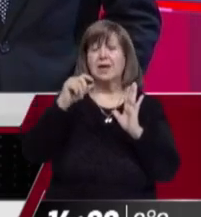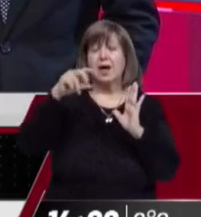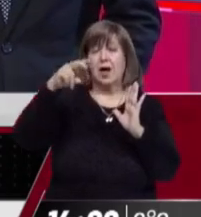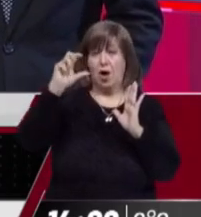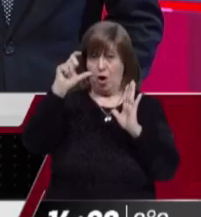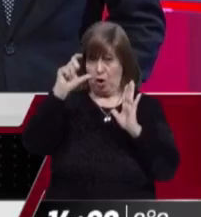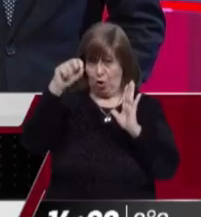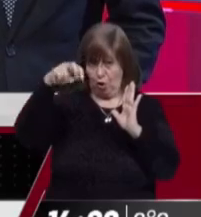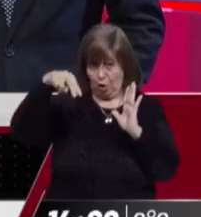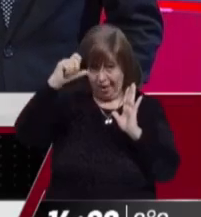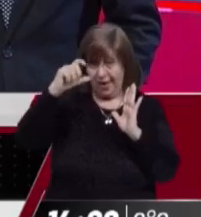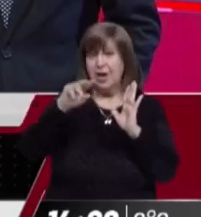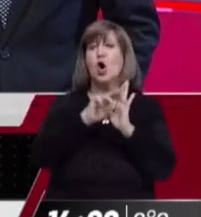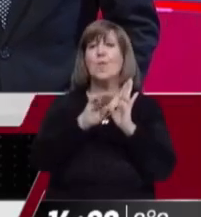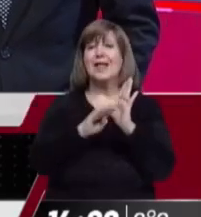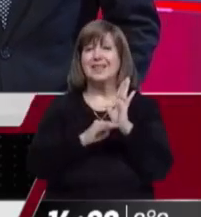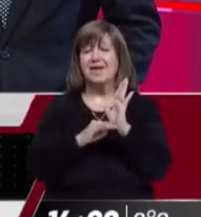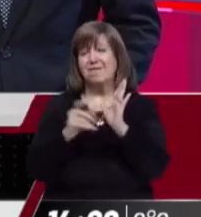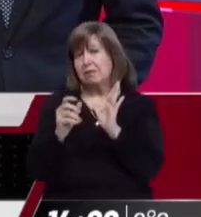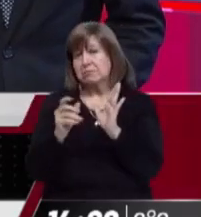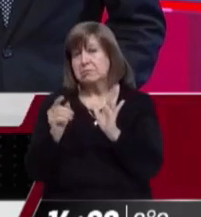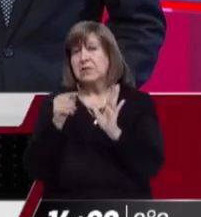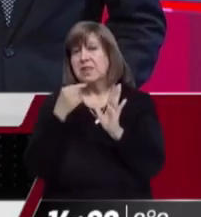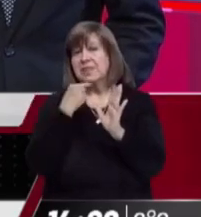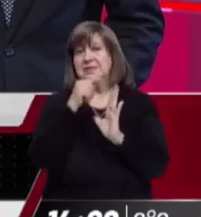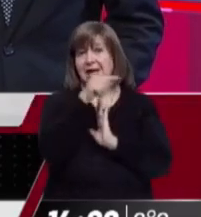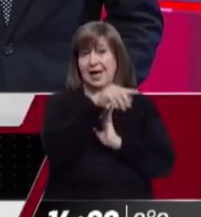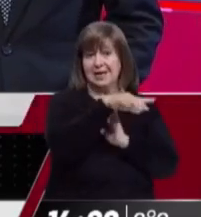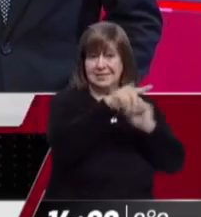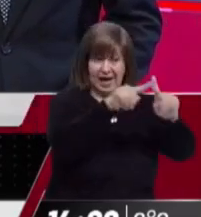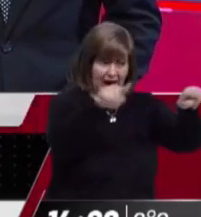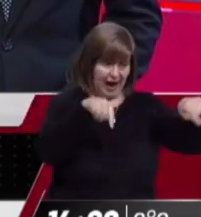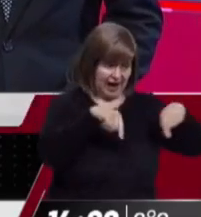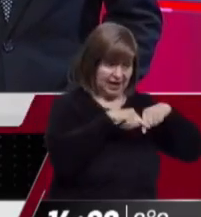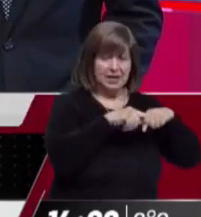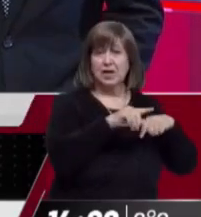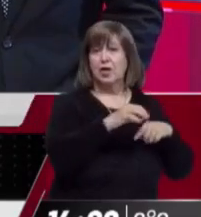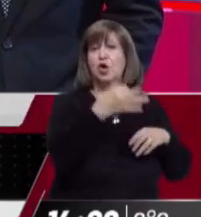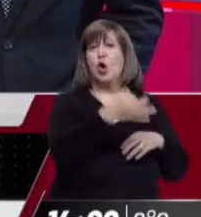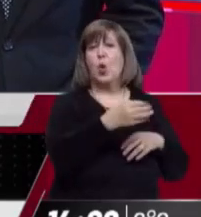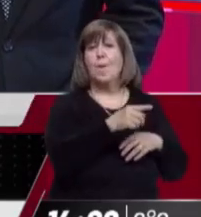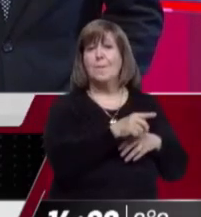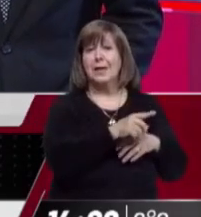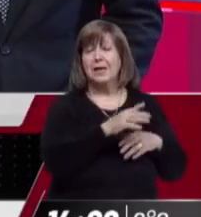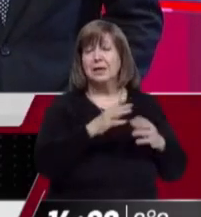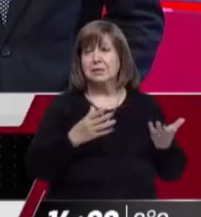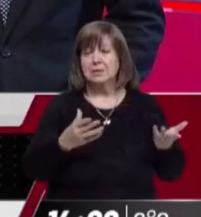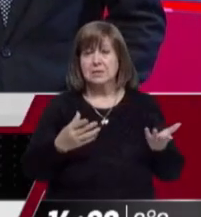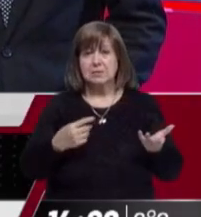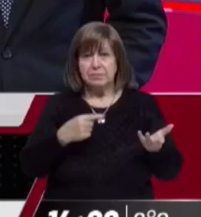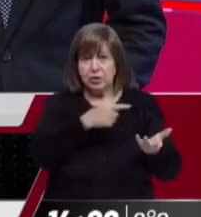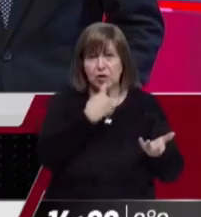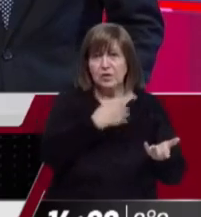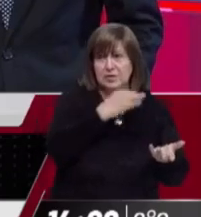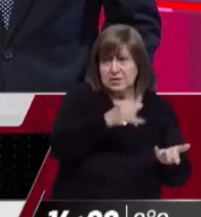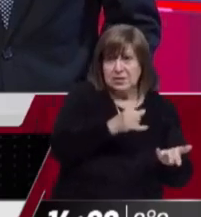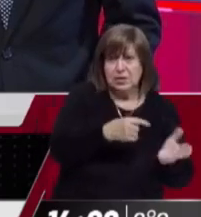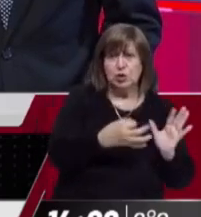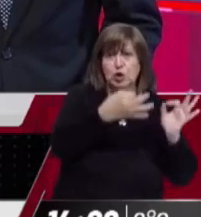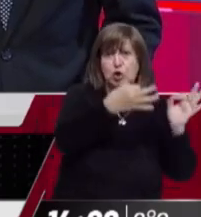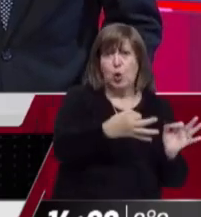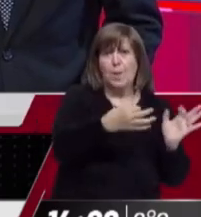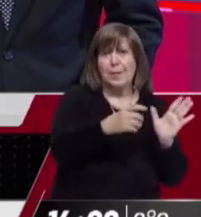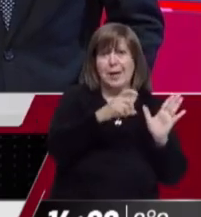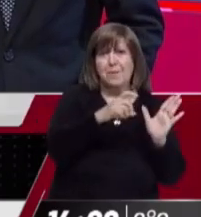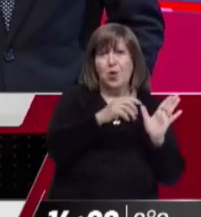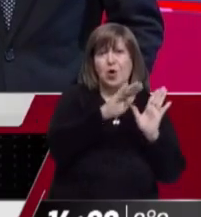gente, de los vecinos de la zona? Por ahí el gobierno, el Ministerio de Salud puede rever la medida. Esperemos que escuche la manifestación que se ha dado en el